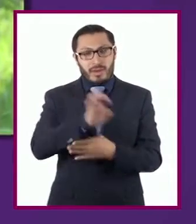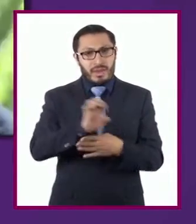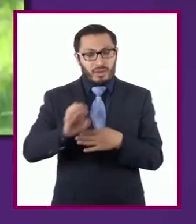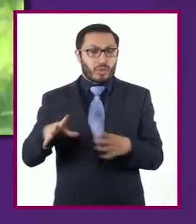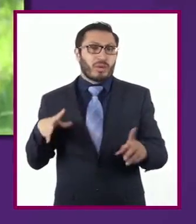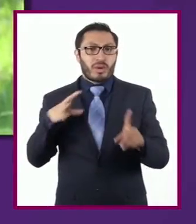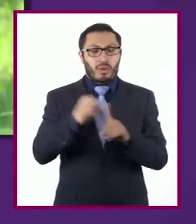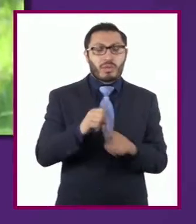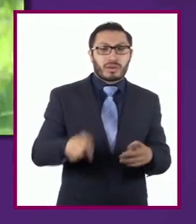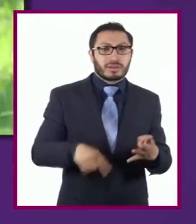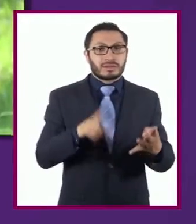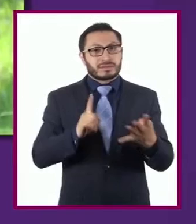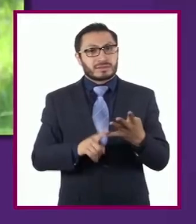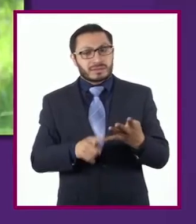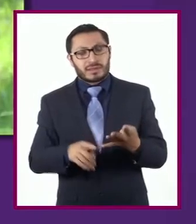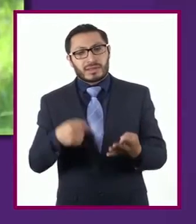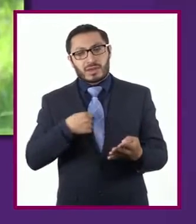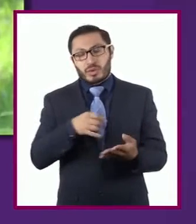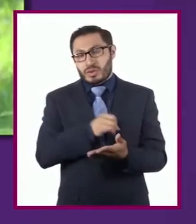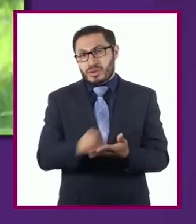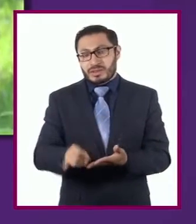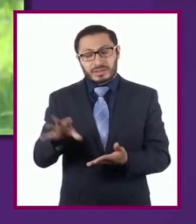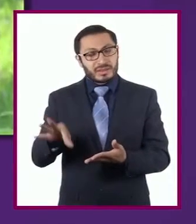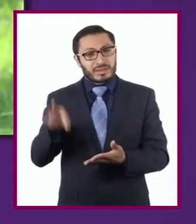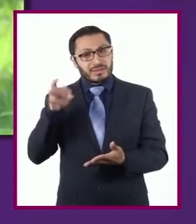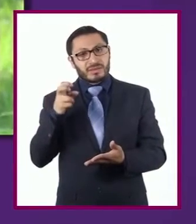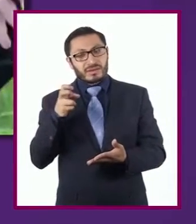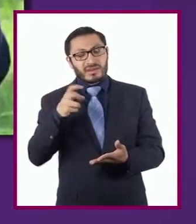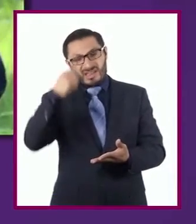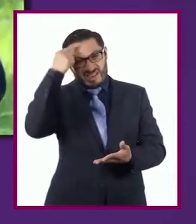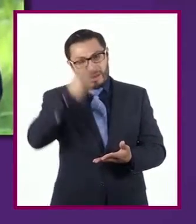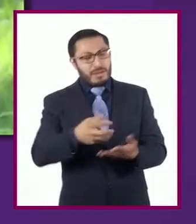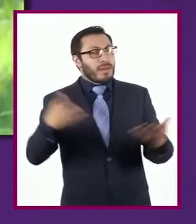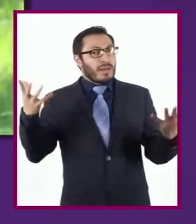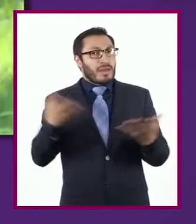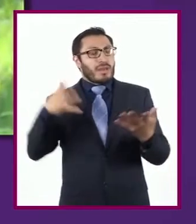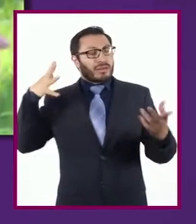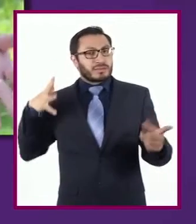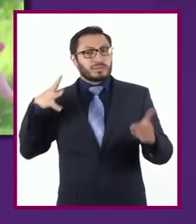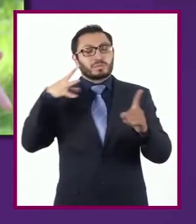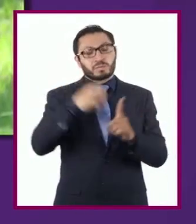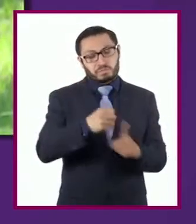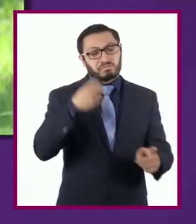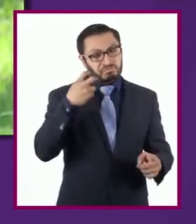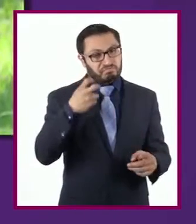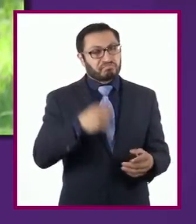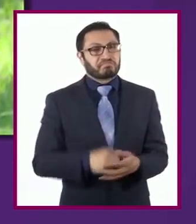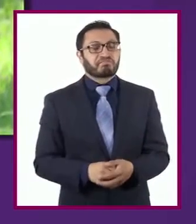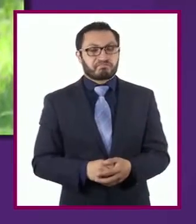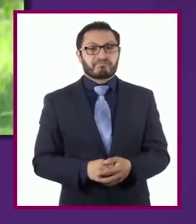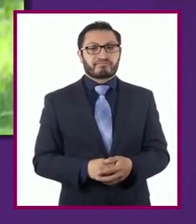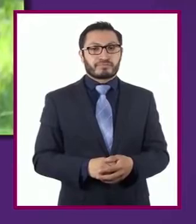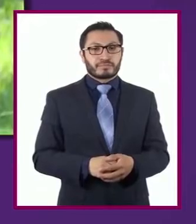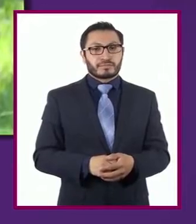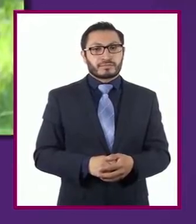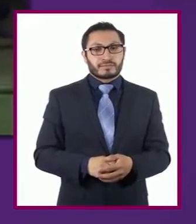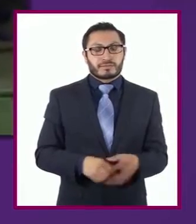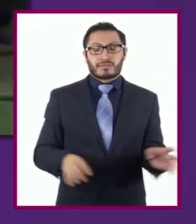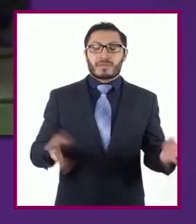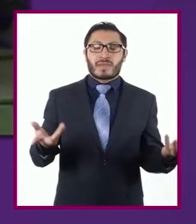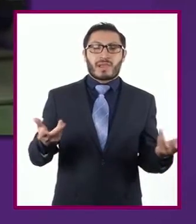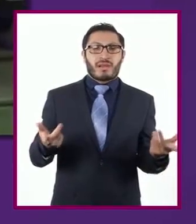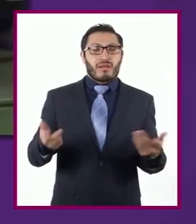lograrlo. Las decisiones que yo decidí tomar para lograr alcanzar esa meta